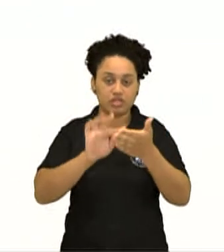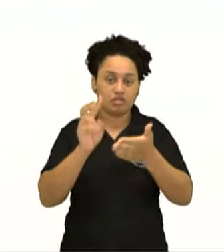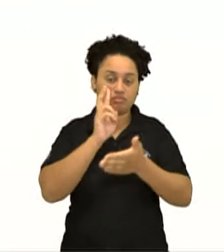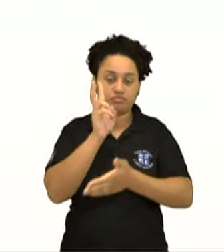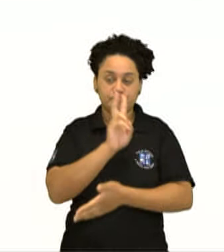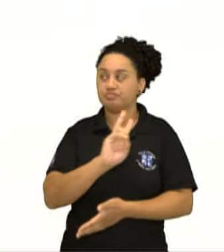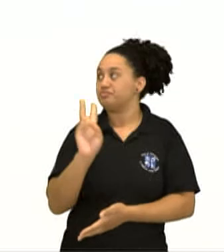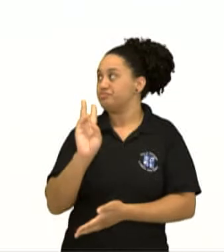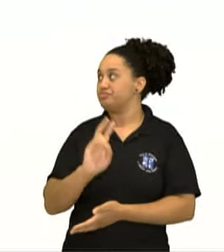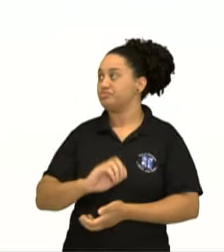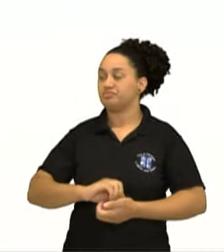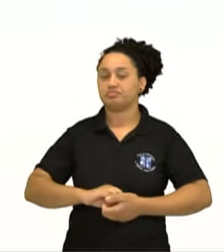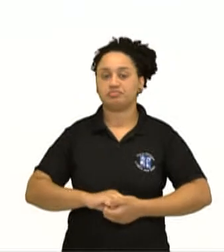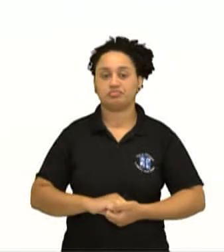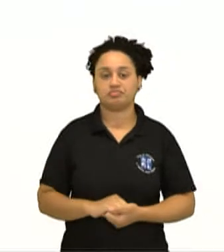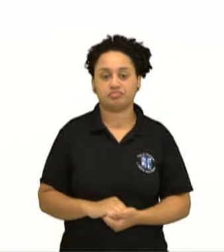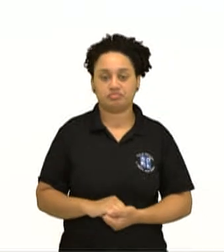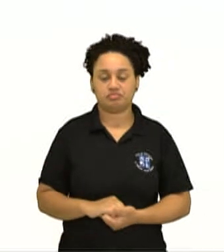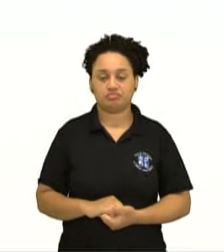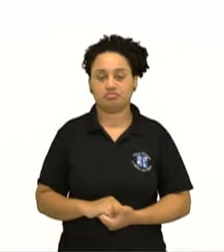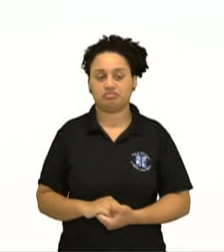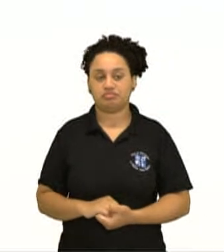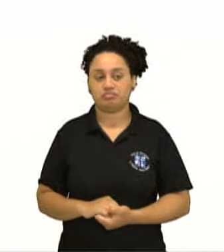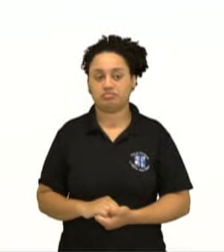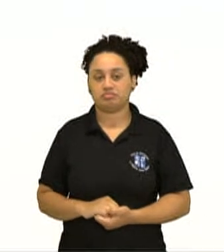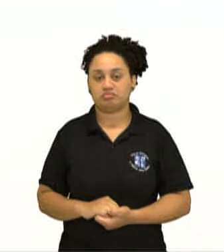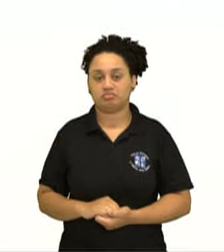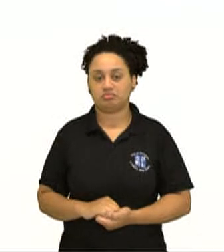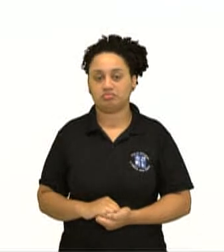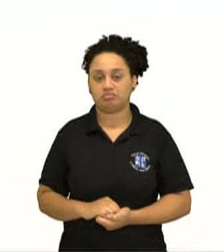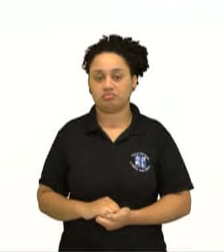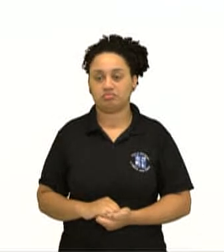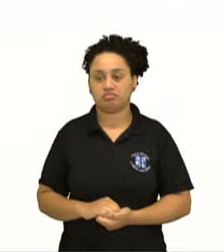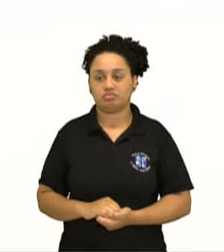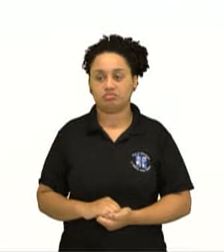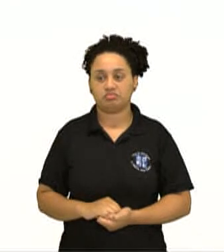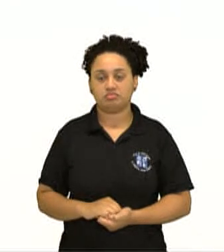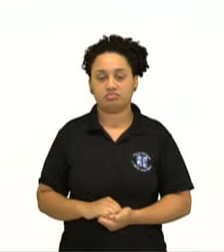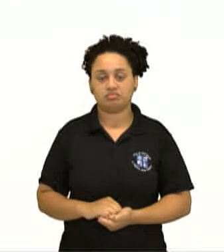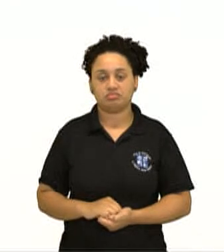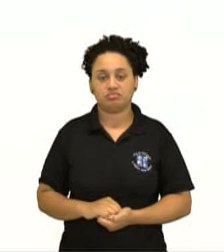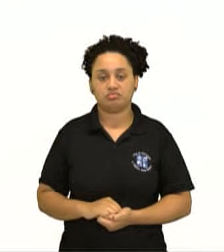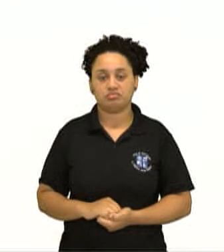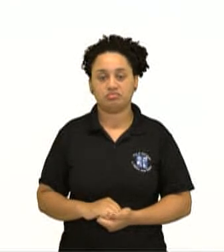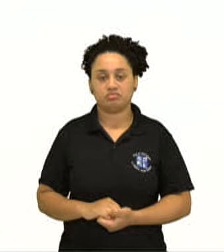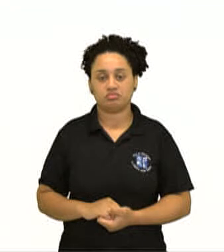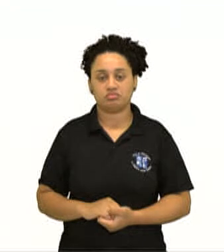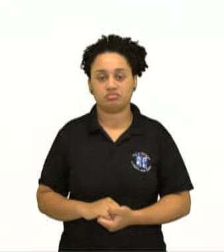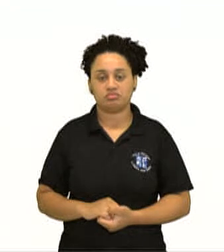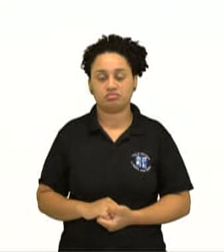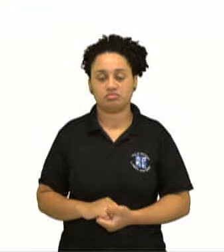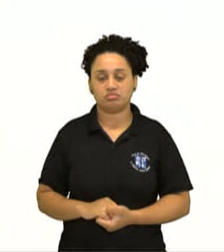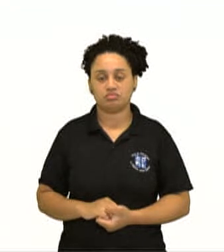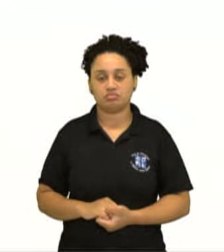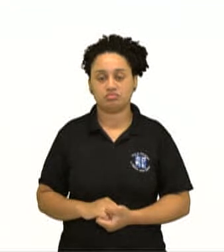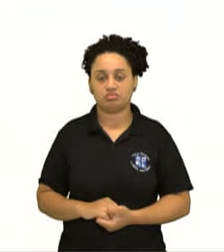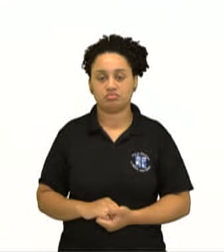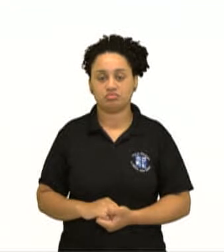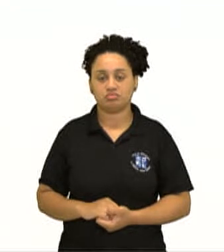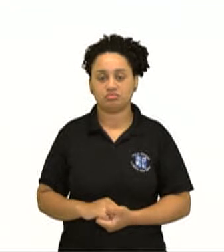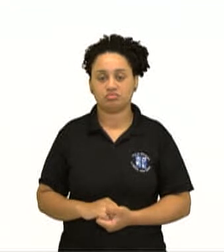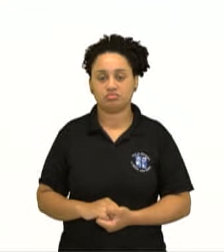Perú, con el apoyo de las personas peruanas. ACNUR y su socio Encuentros han